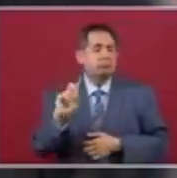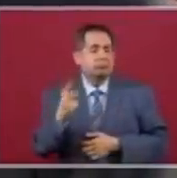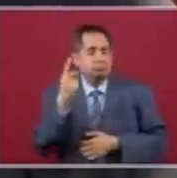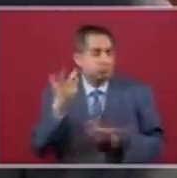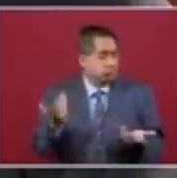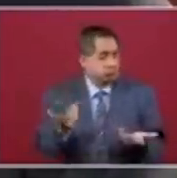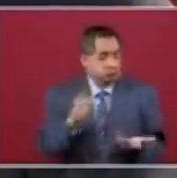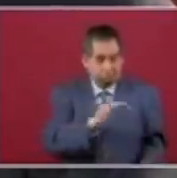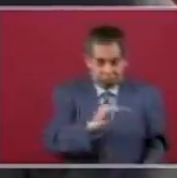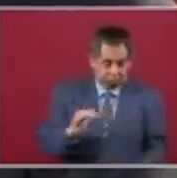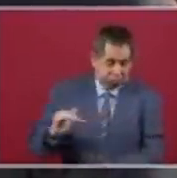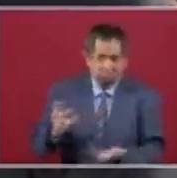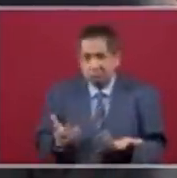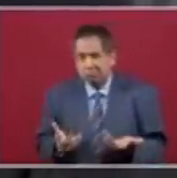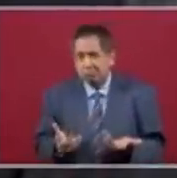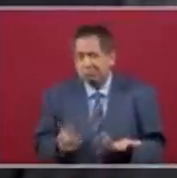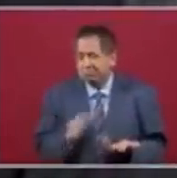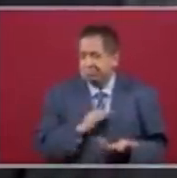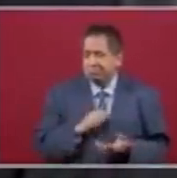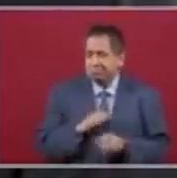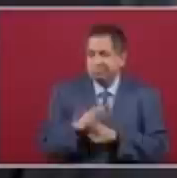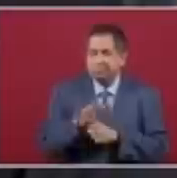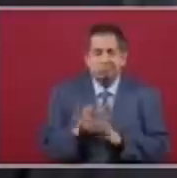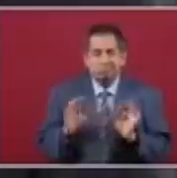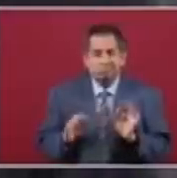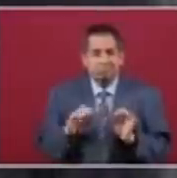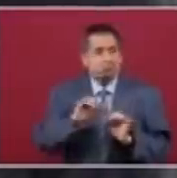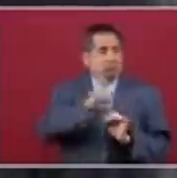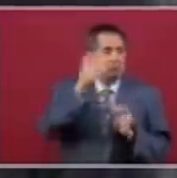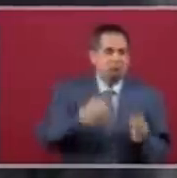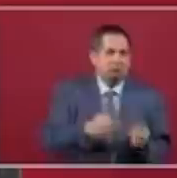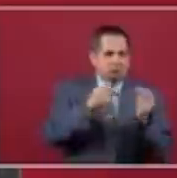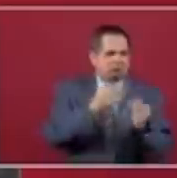barril. O sea, no hay ningún negocio